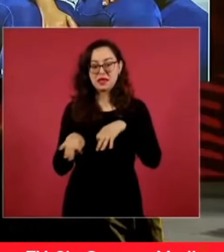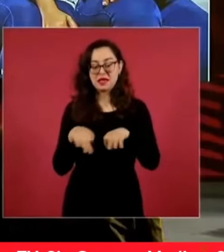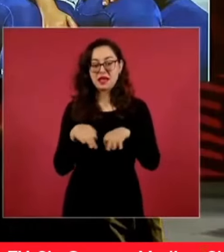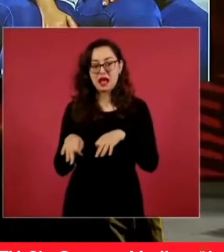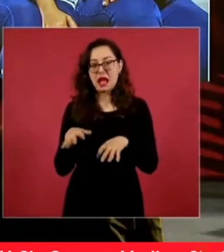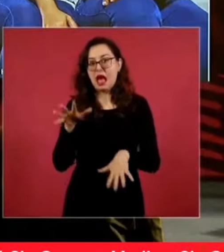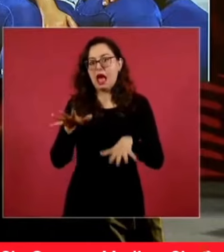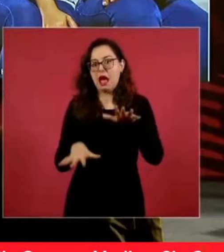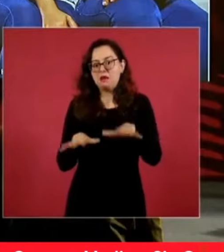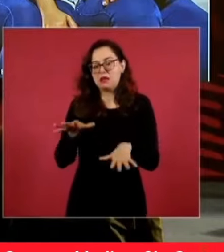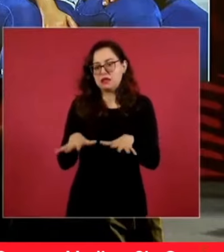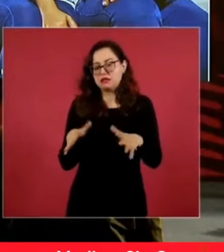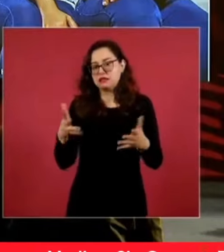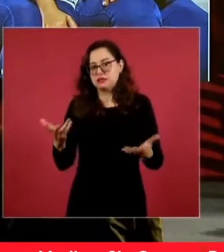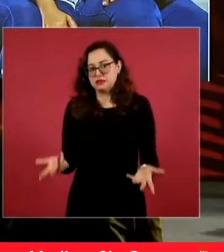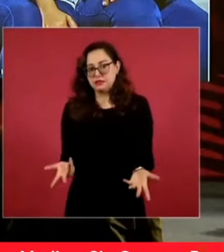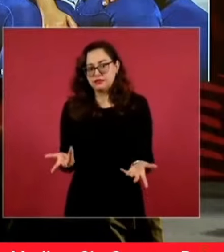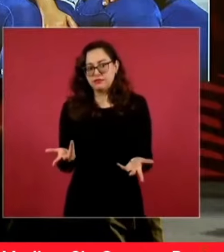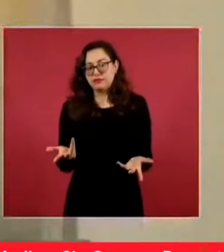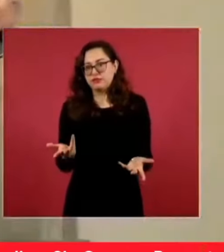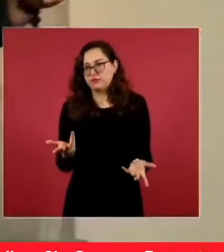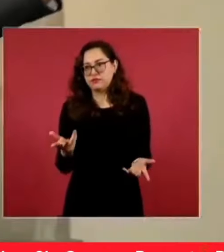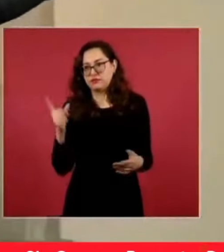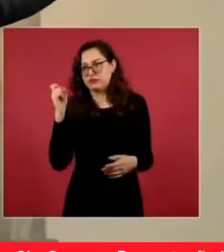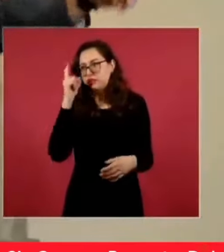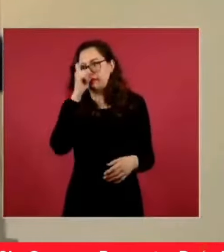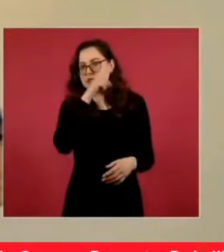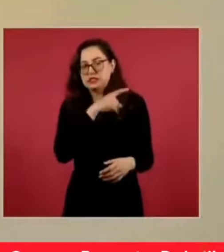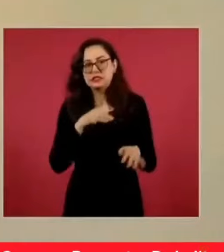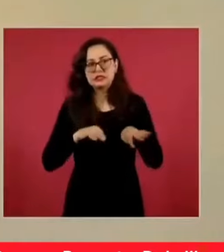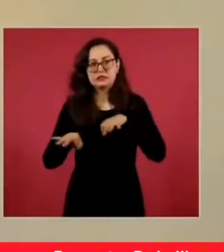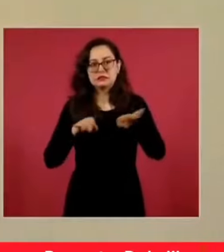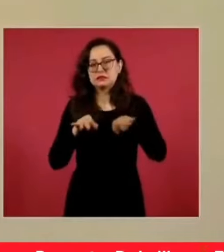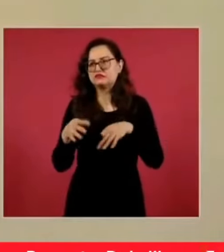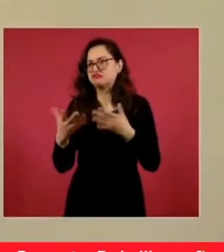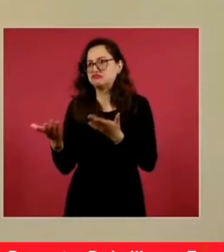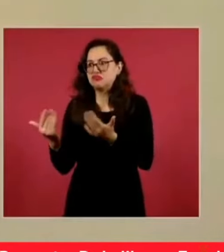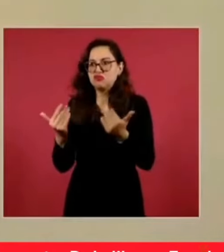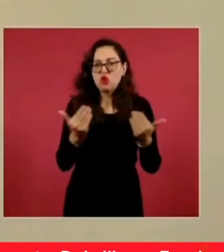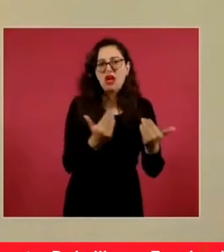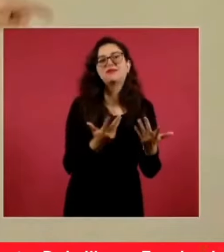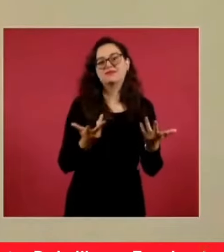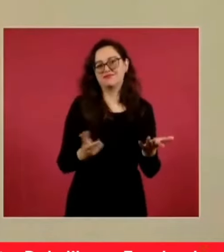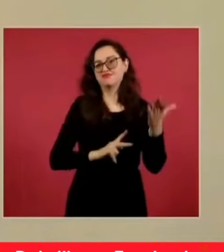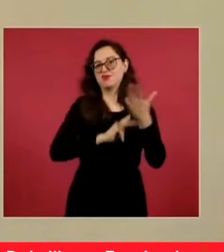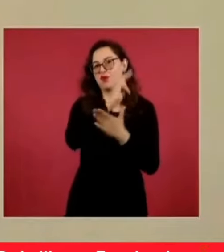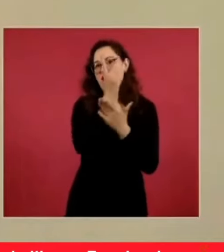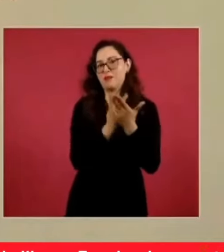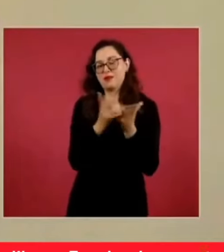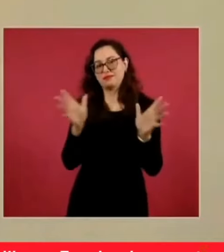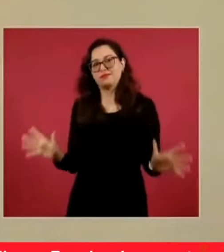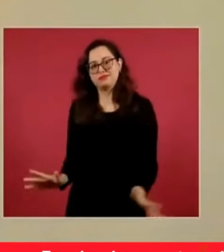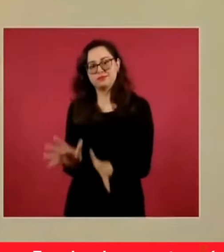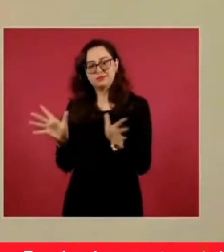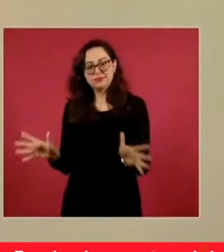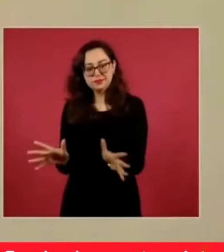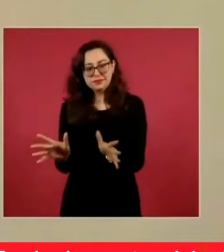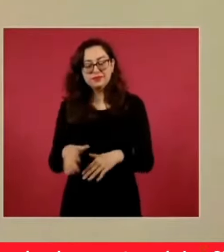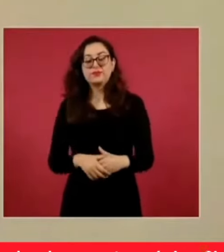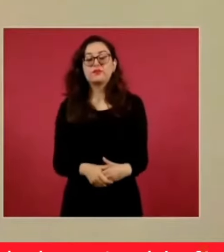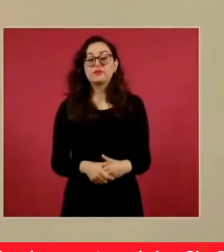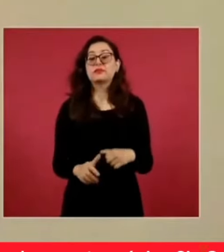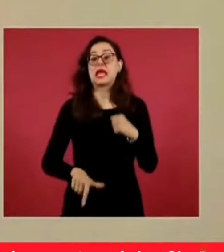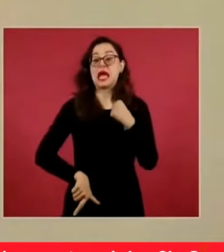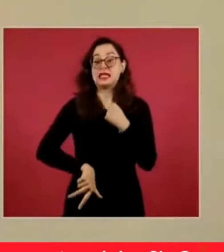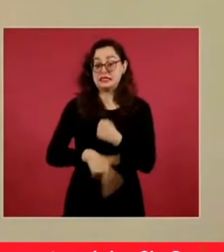a esas comunidades que requiera tanto tanta mano de obra estamos hablando de en las inmediaciones a dichas intervenciones